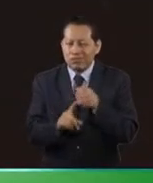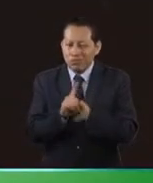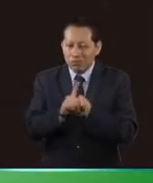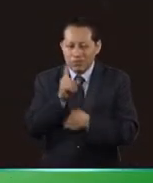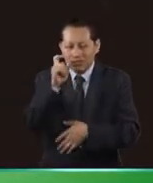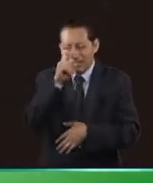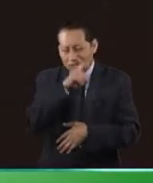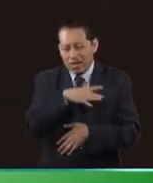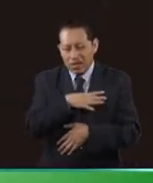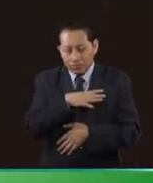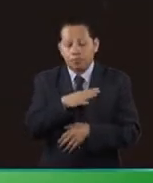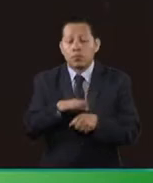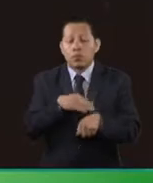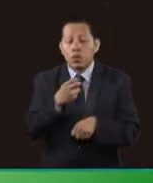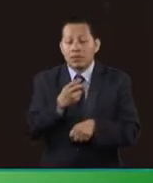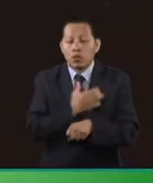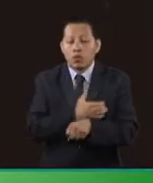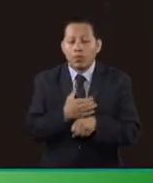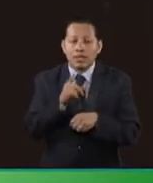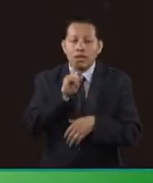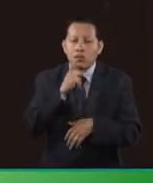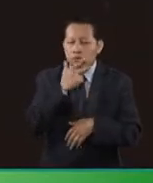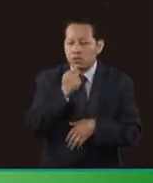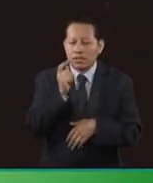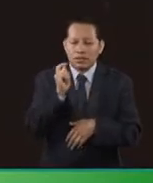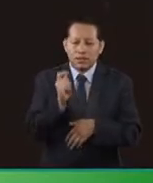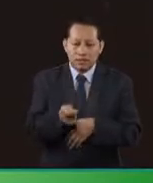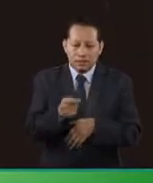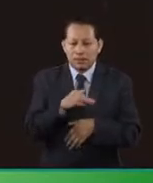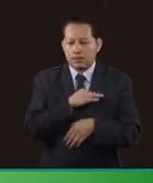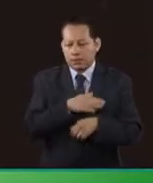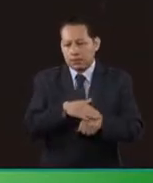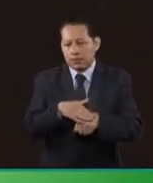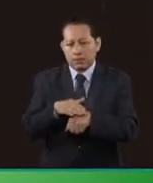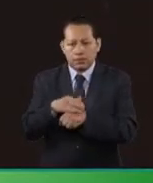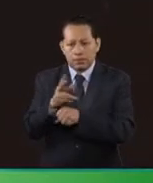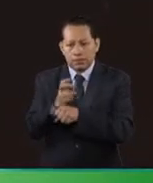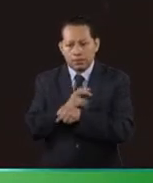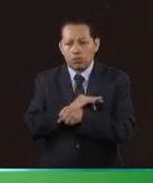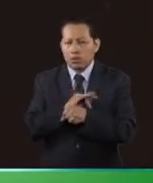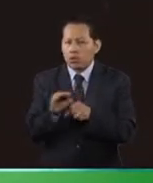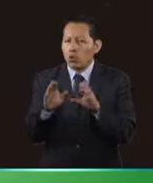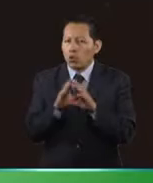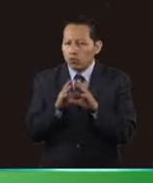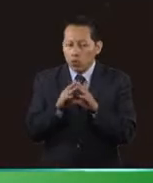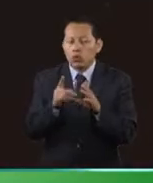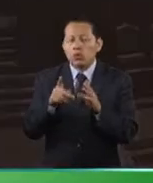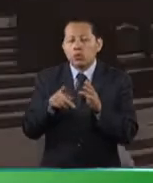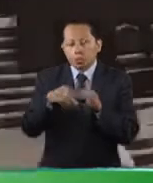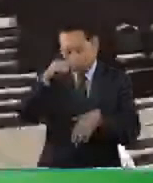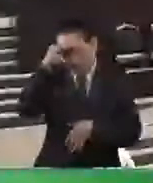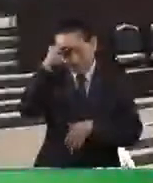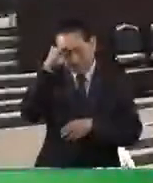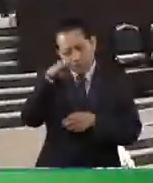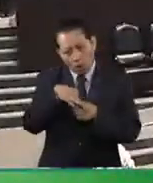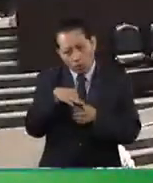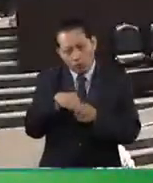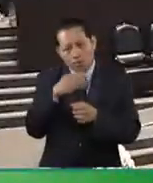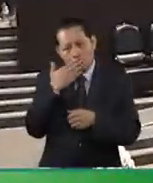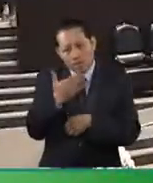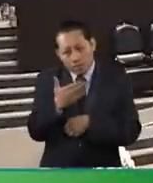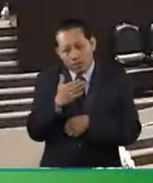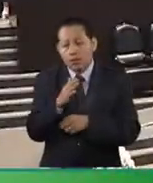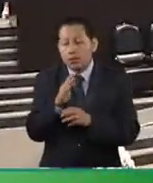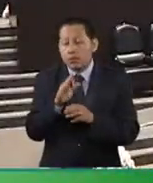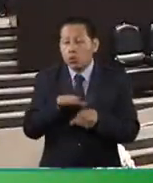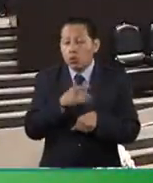eso compañeros y compañeras les invito a que reconsideren su voto de tal manera que lo